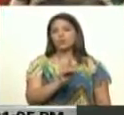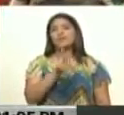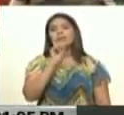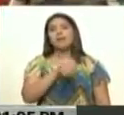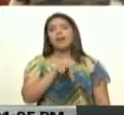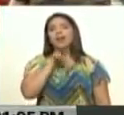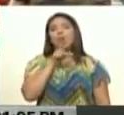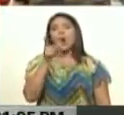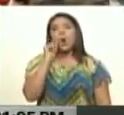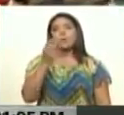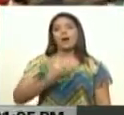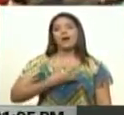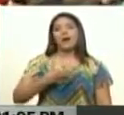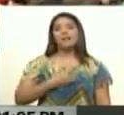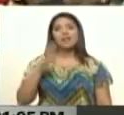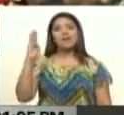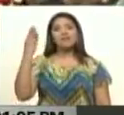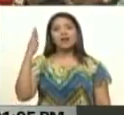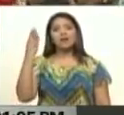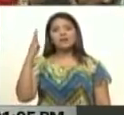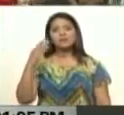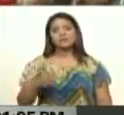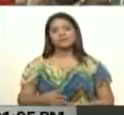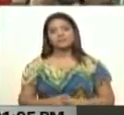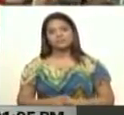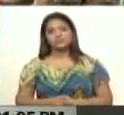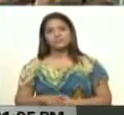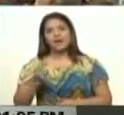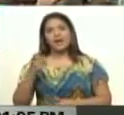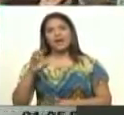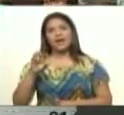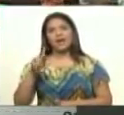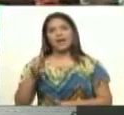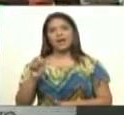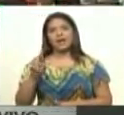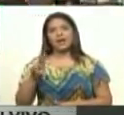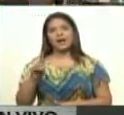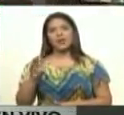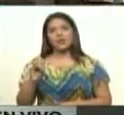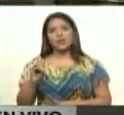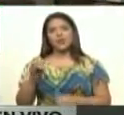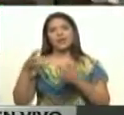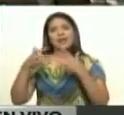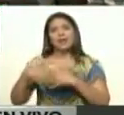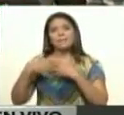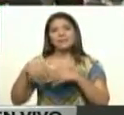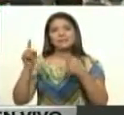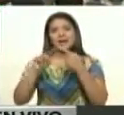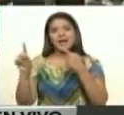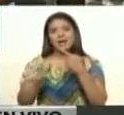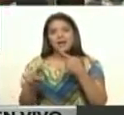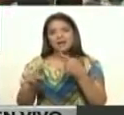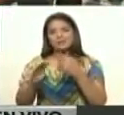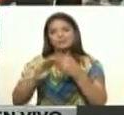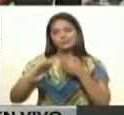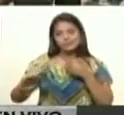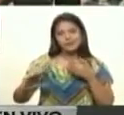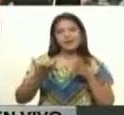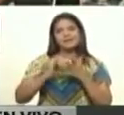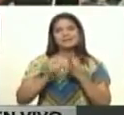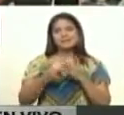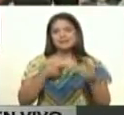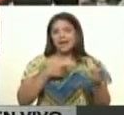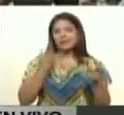declaraciones del alcalde de Baruta, Gerardo Blay, de desintegrar Corpoelec, las cuales esconden la